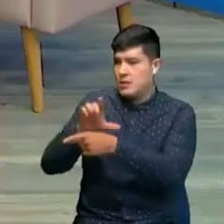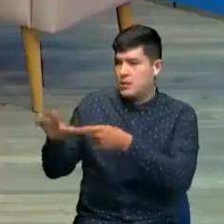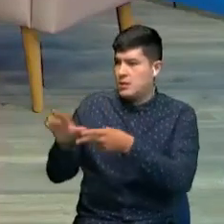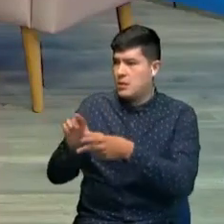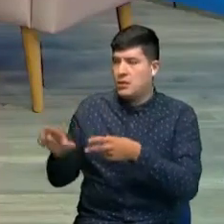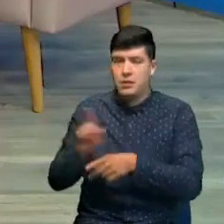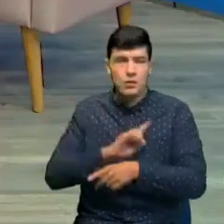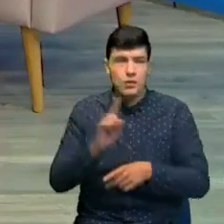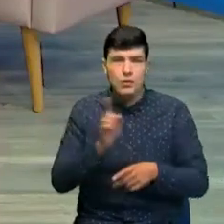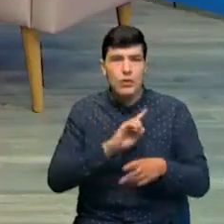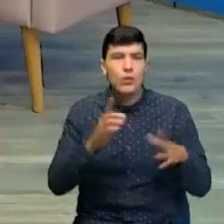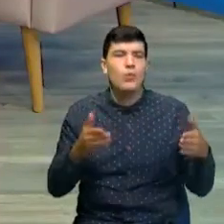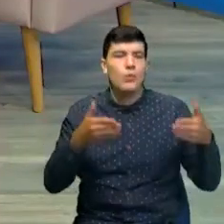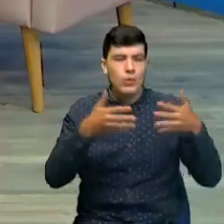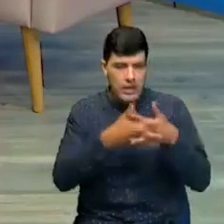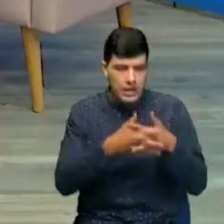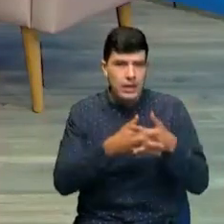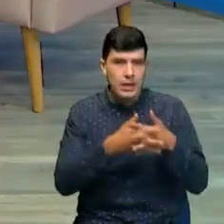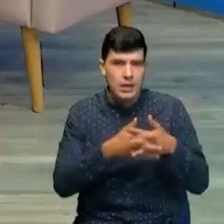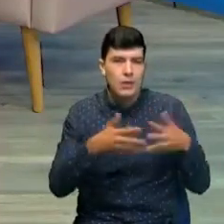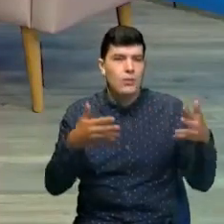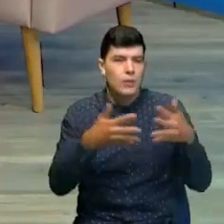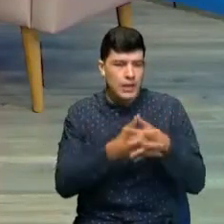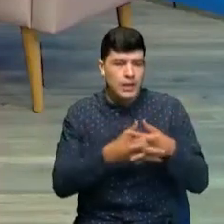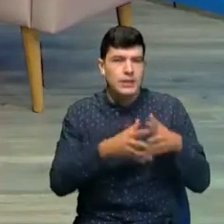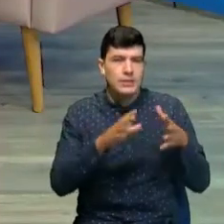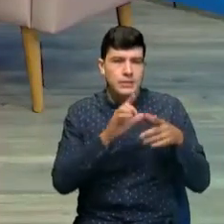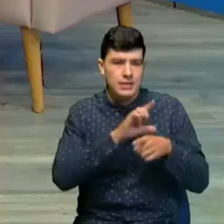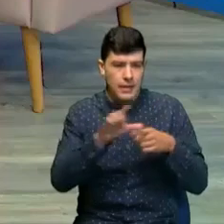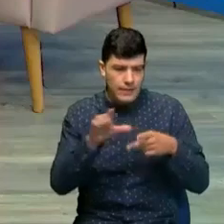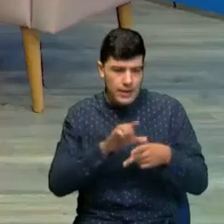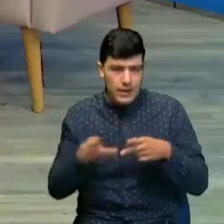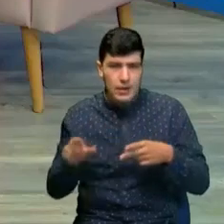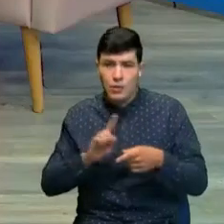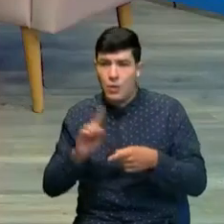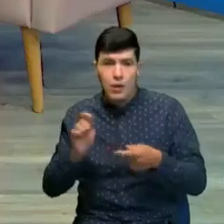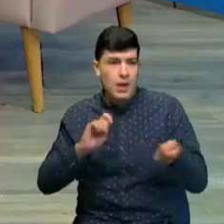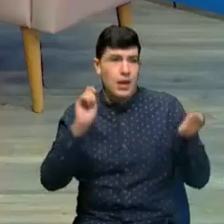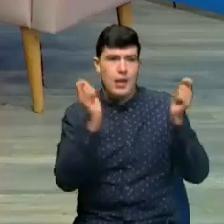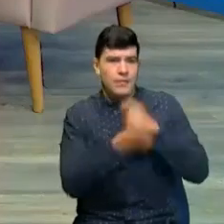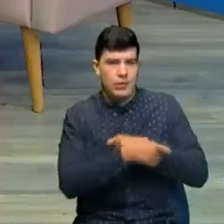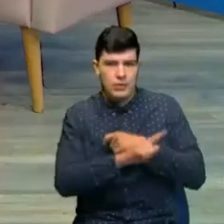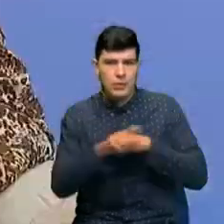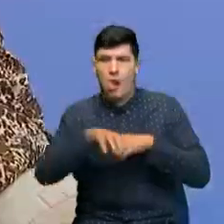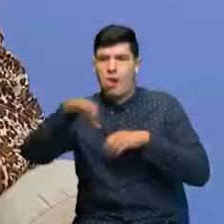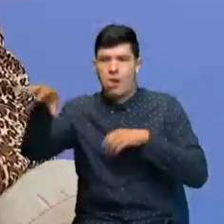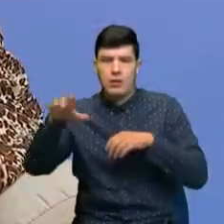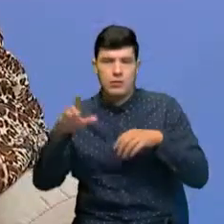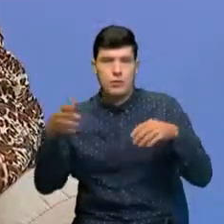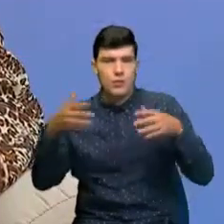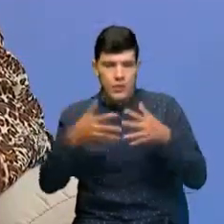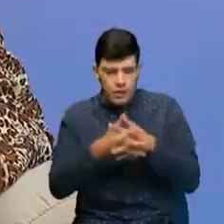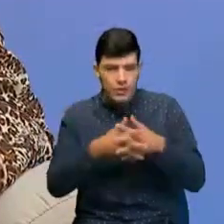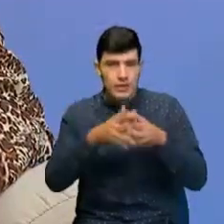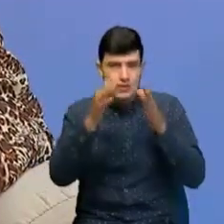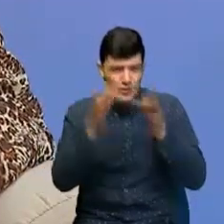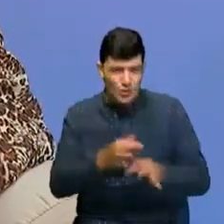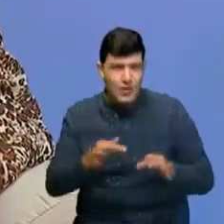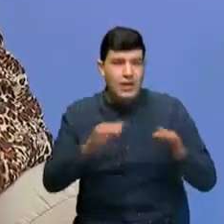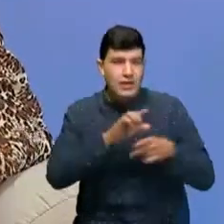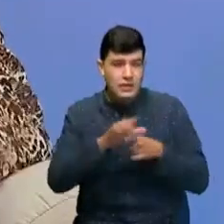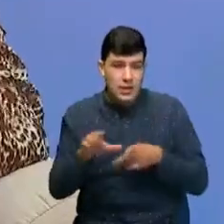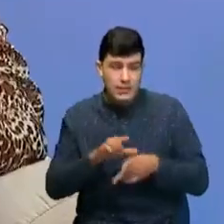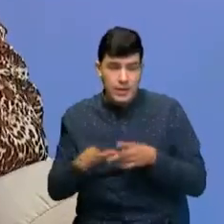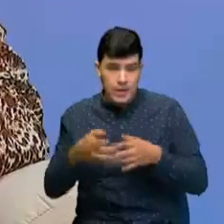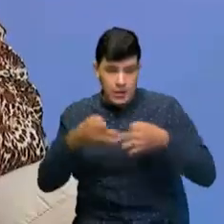trasladar, es unirlas. Es unir las semanas. Exactamente. Muy bien. Es unir las semanas. Sí. Uniendo las semanas y cumpliendo